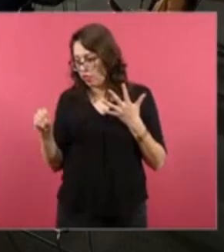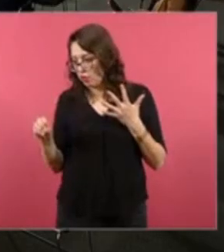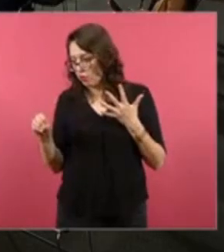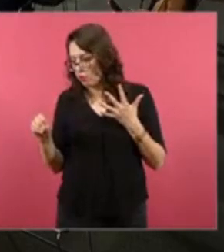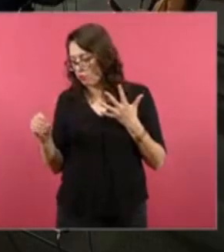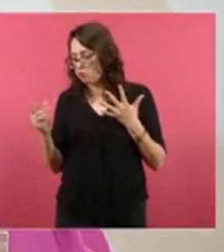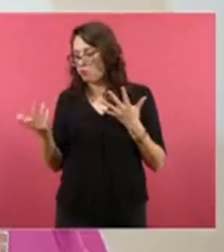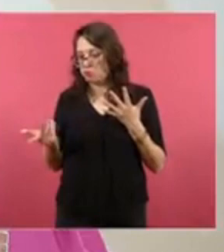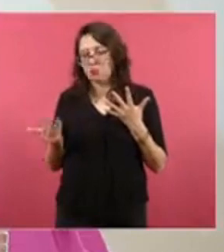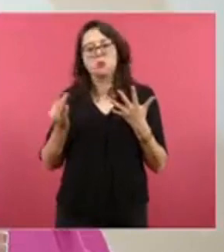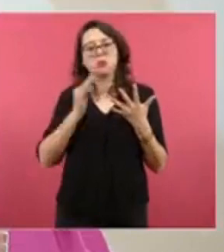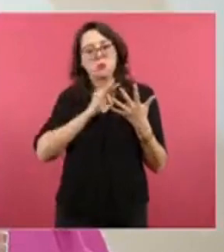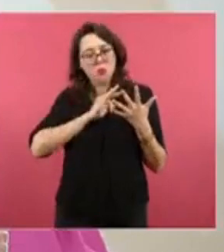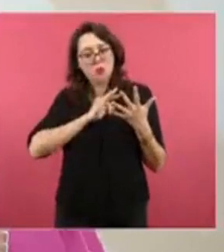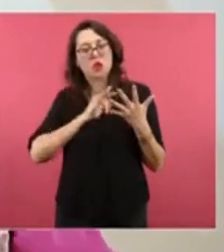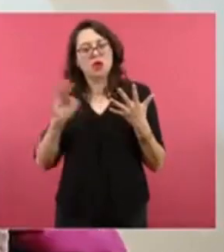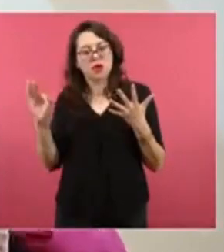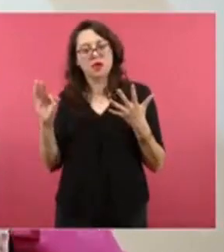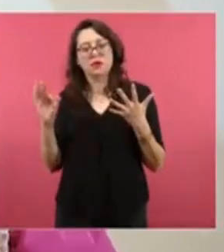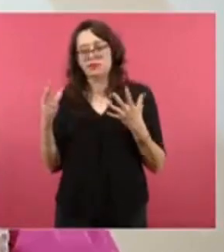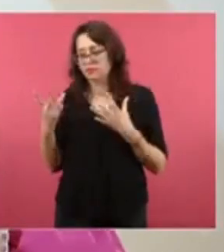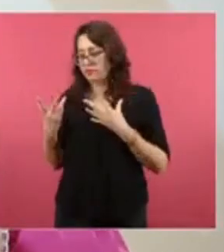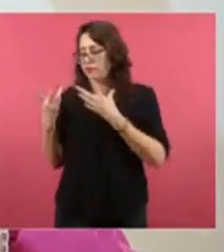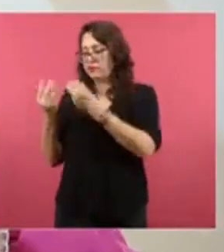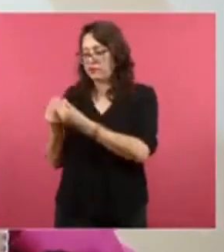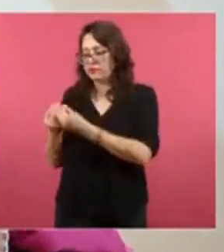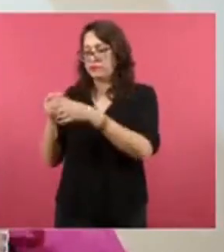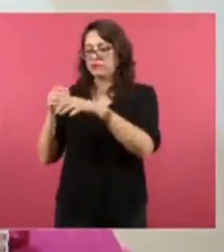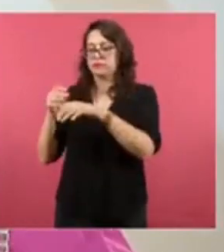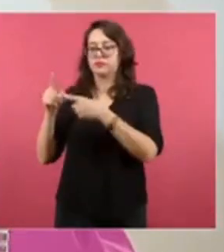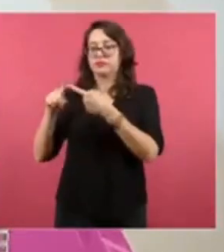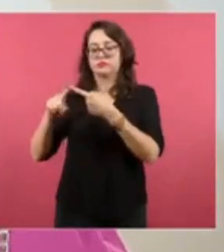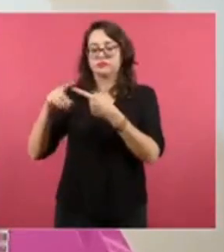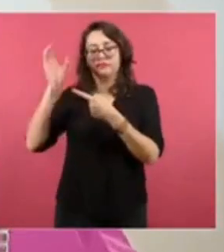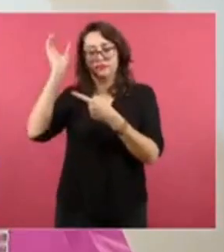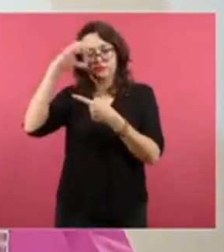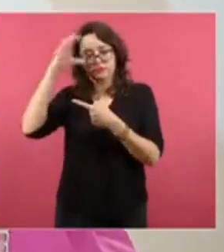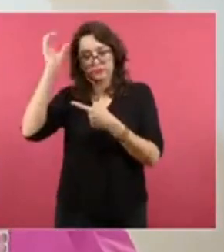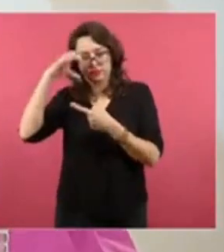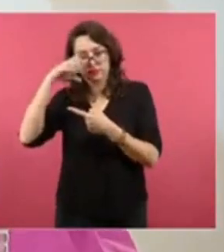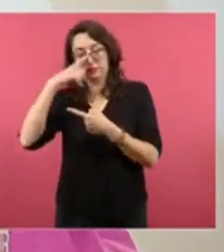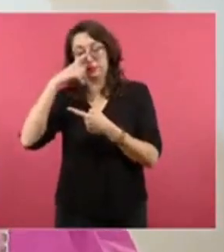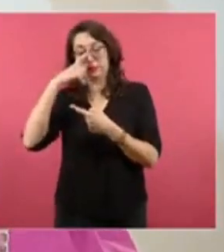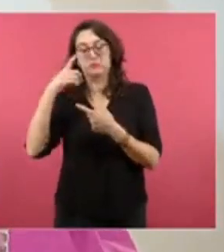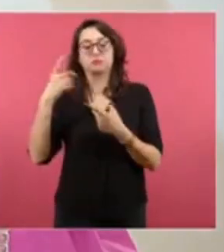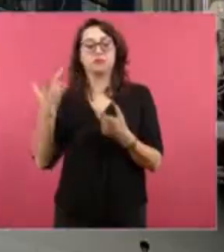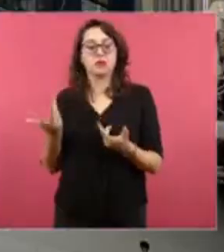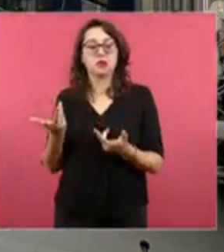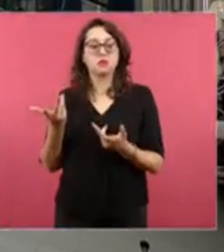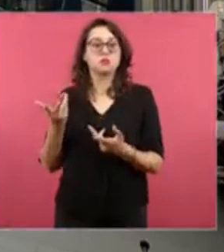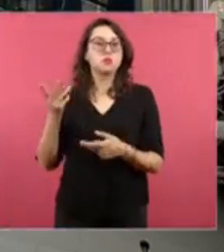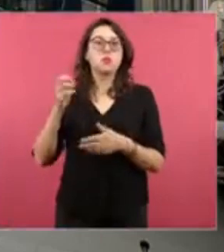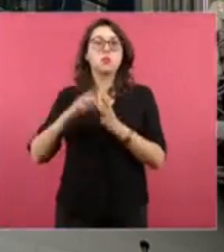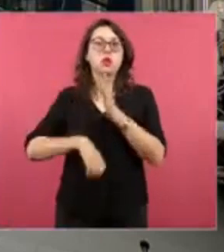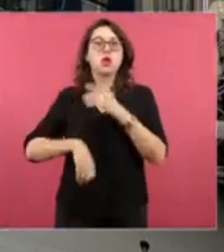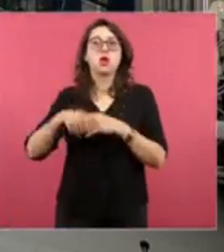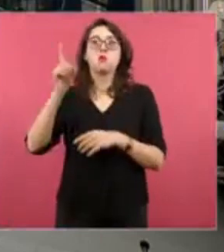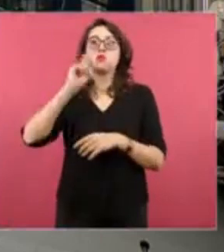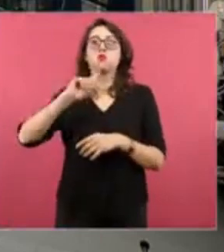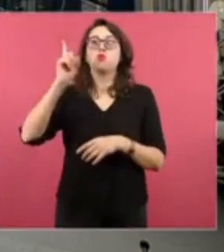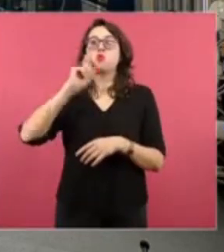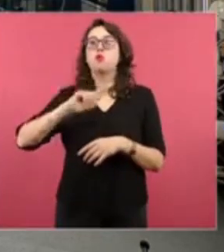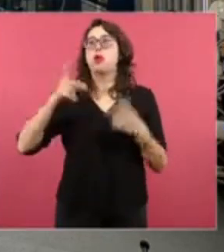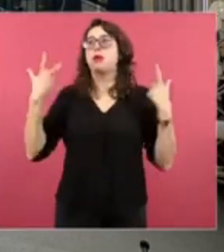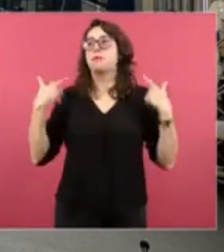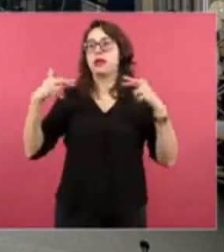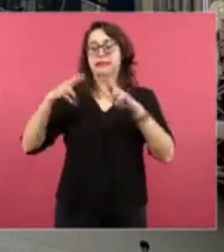se aplican con ellos trabajando, por ejemplo, ciencias, ¿no? Una maestra de secundaria de UNCAM trabajó,